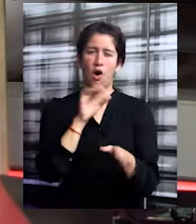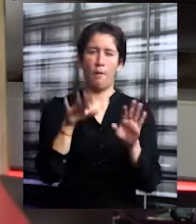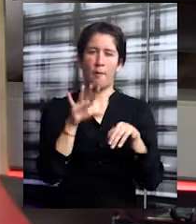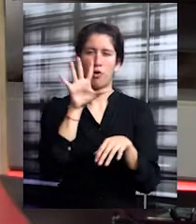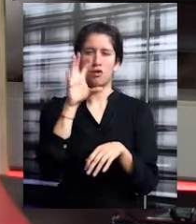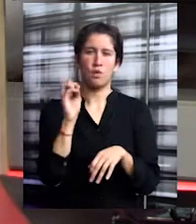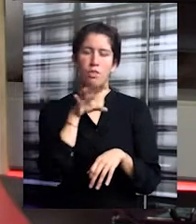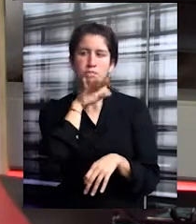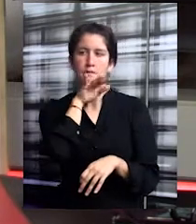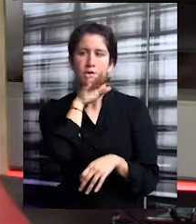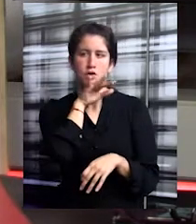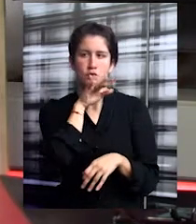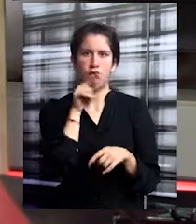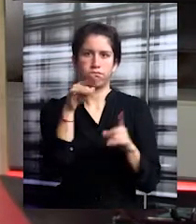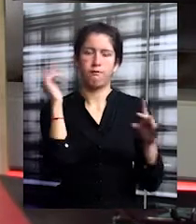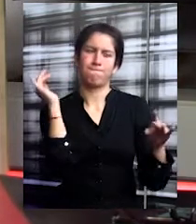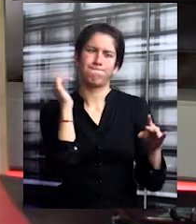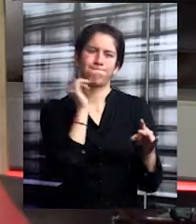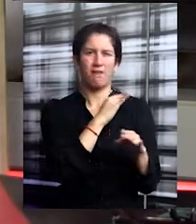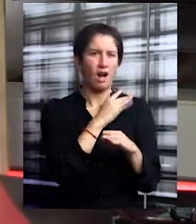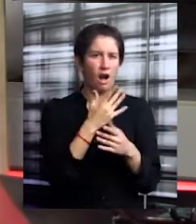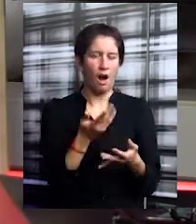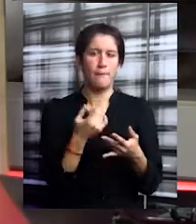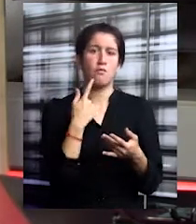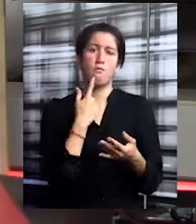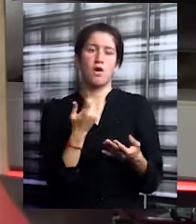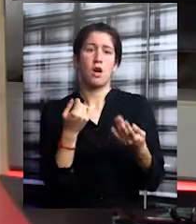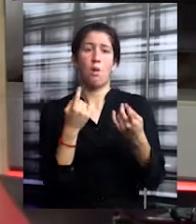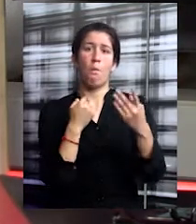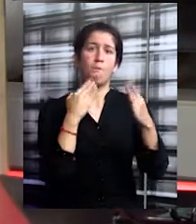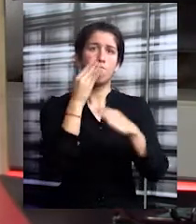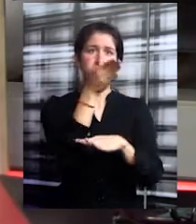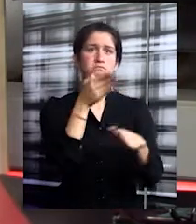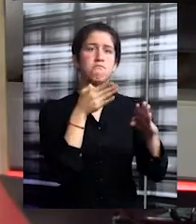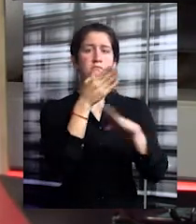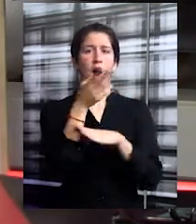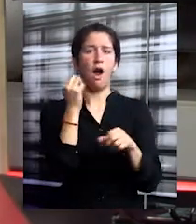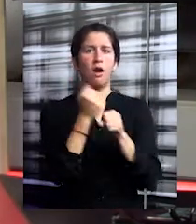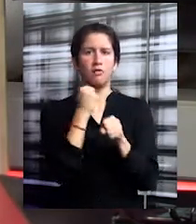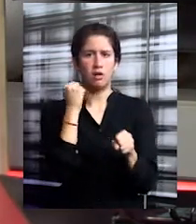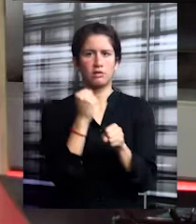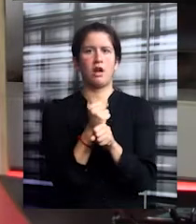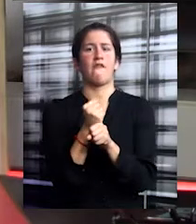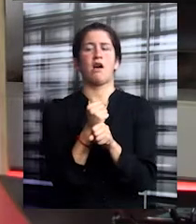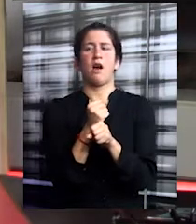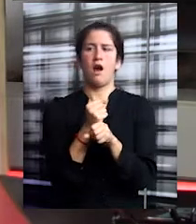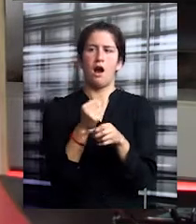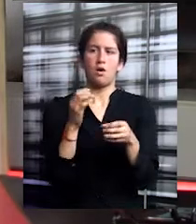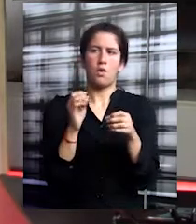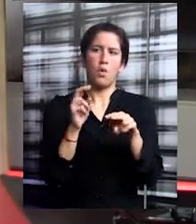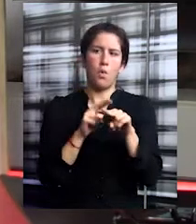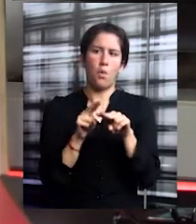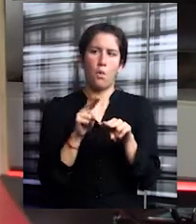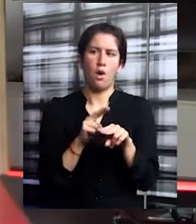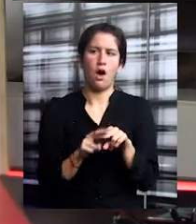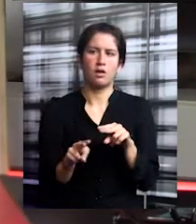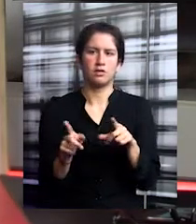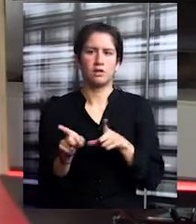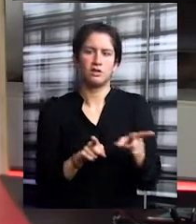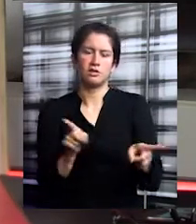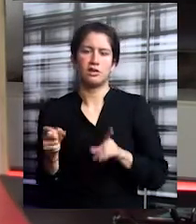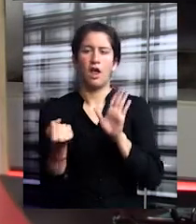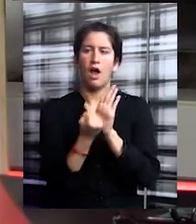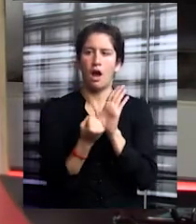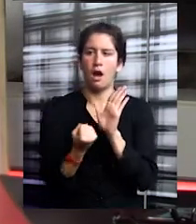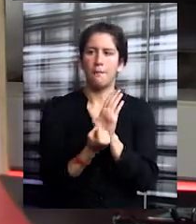minutos, súper rápido ir. La verdad es que uno va y hace los trámites y acá no, acá es mucho más largo y tener que realizar